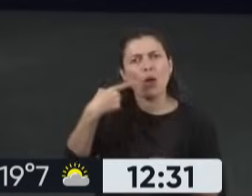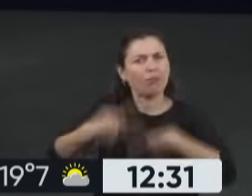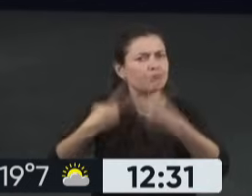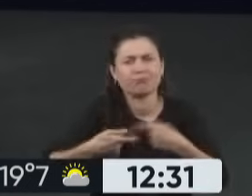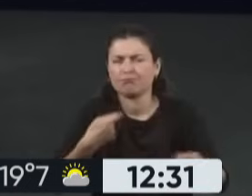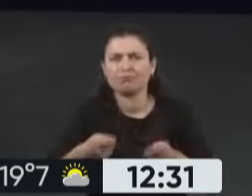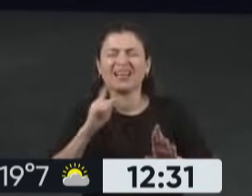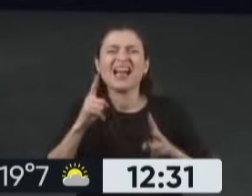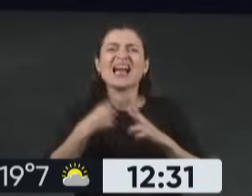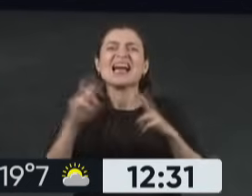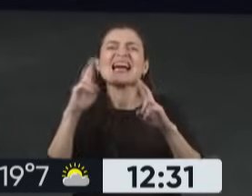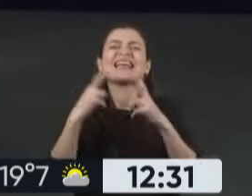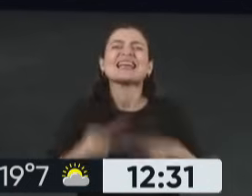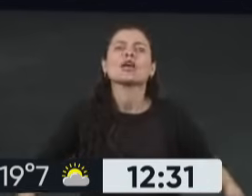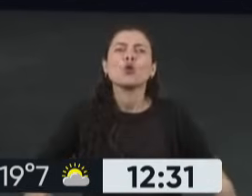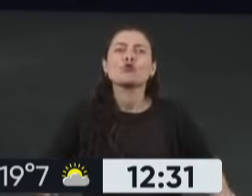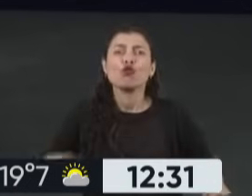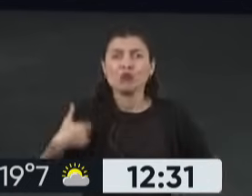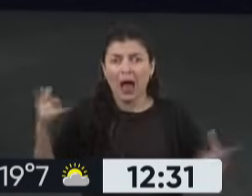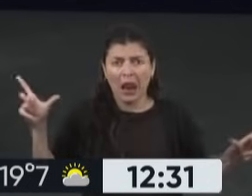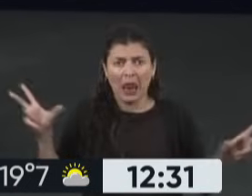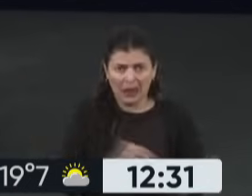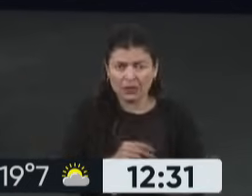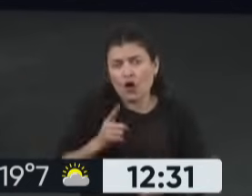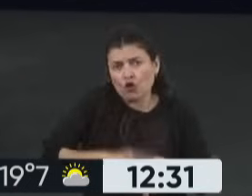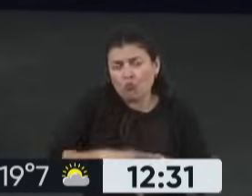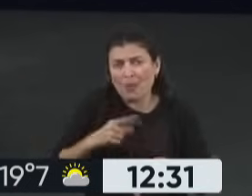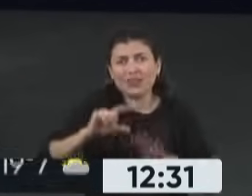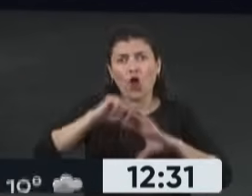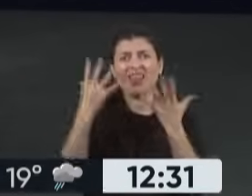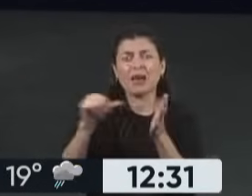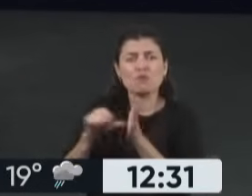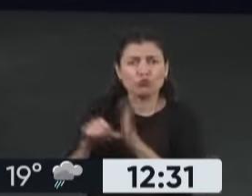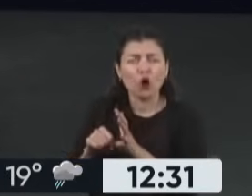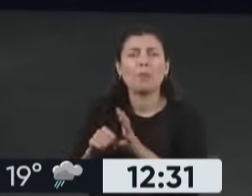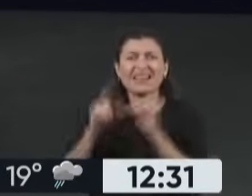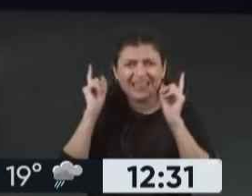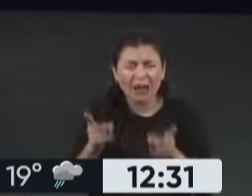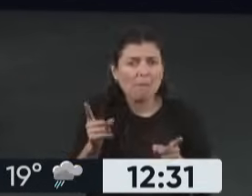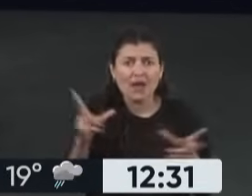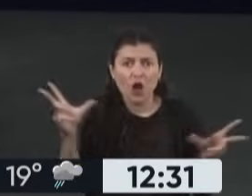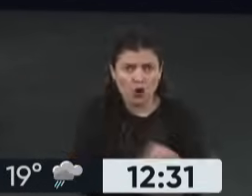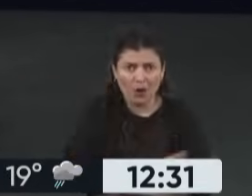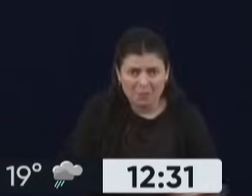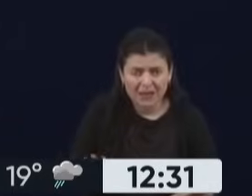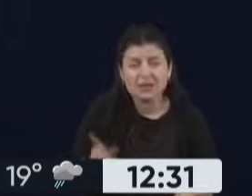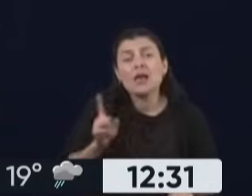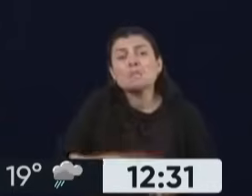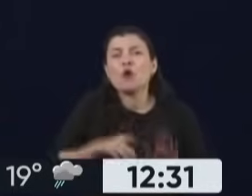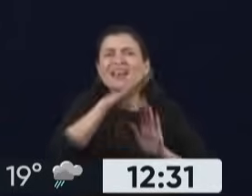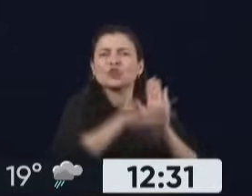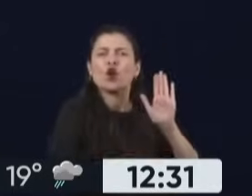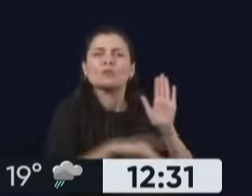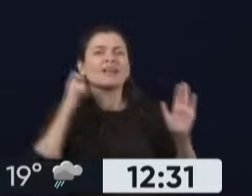Los recursos no son infinitos acá y en el resto de los países del mundo. Entonces el Gafi, cuando dicta esos marcos